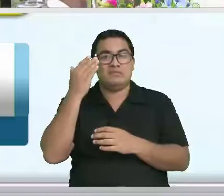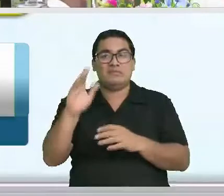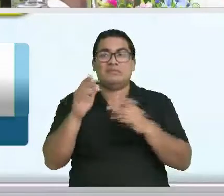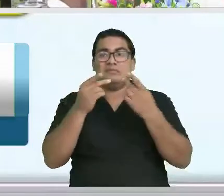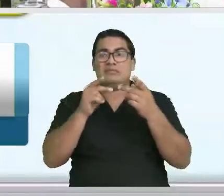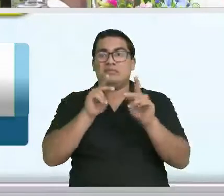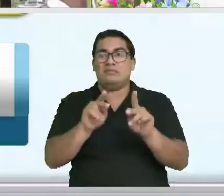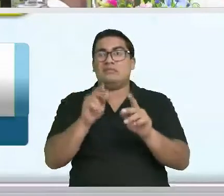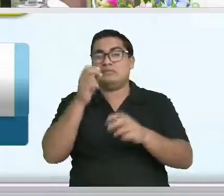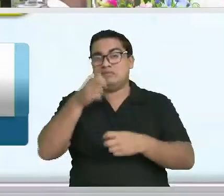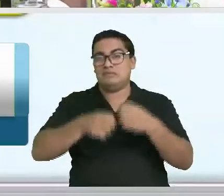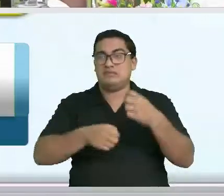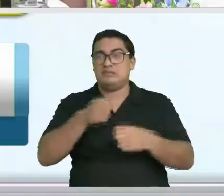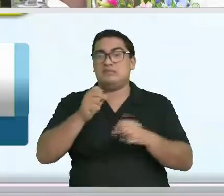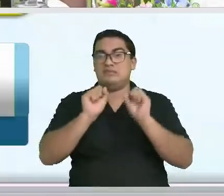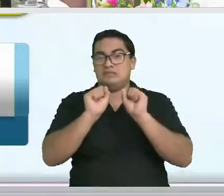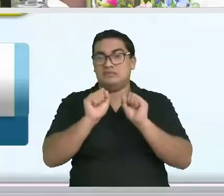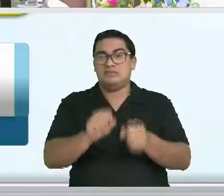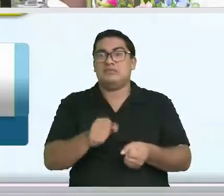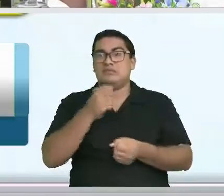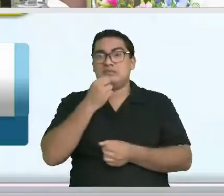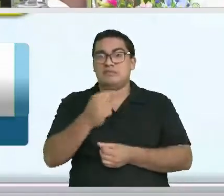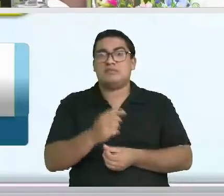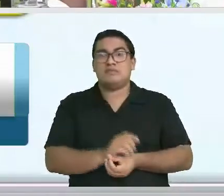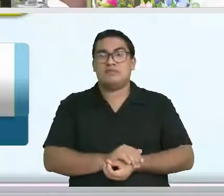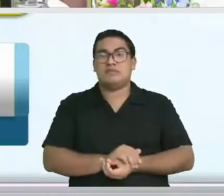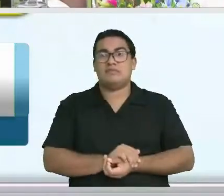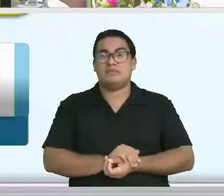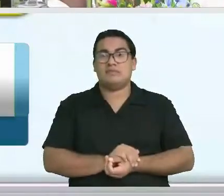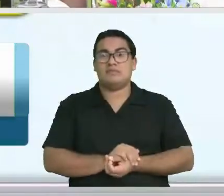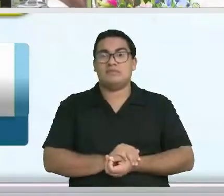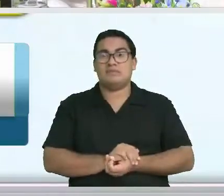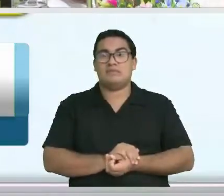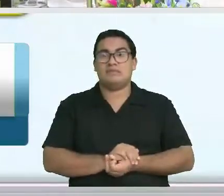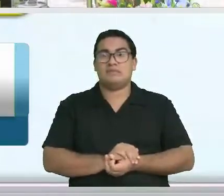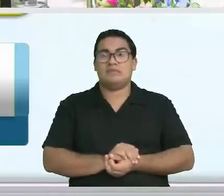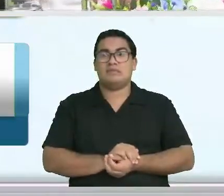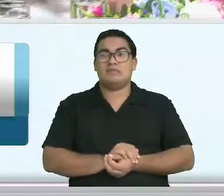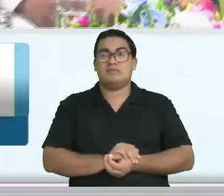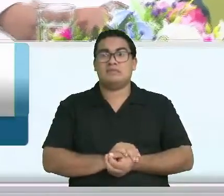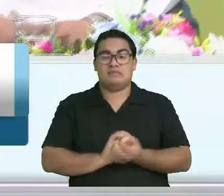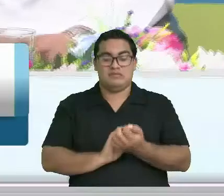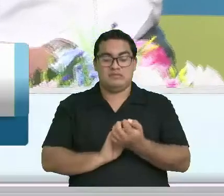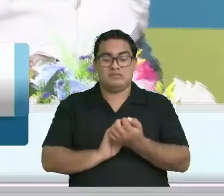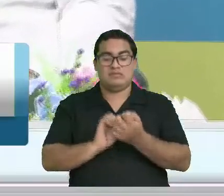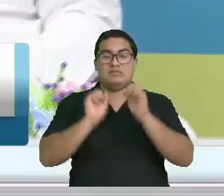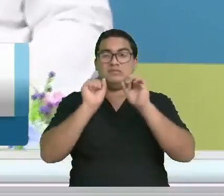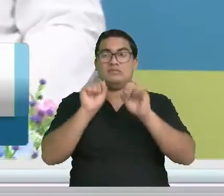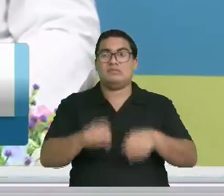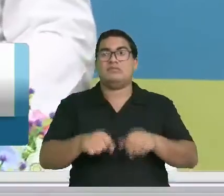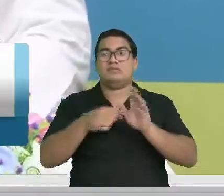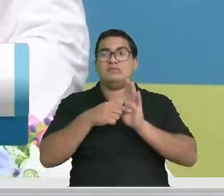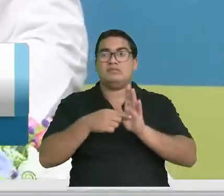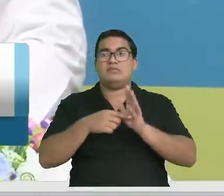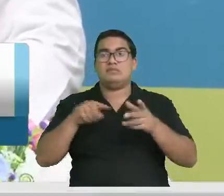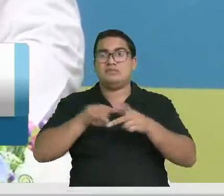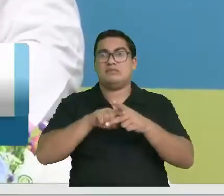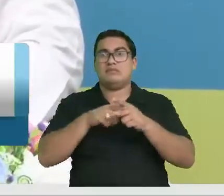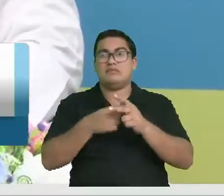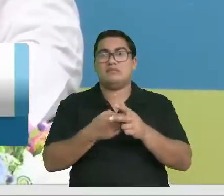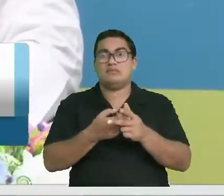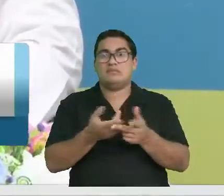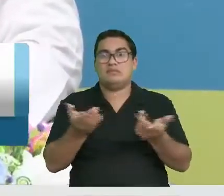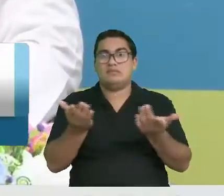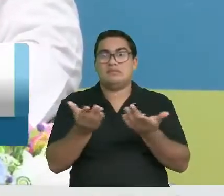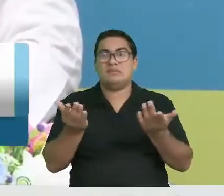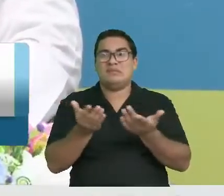puede llegar a afectar hasta el 20% de la población general. Puede dar inicios también entre los 17, 20 años de